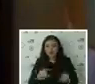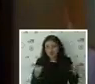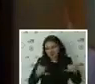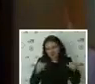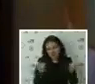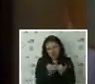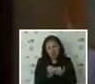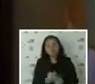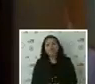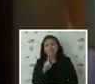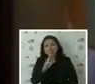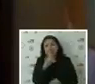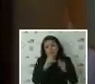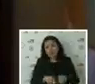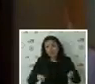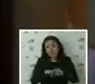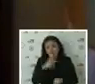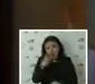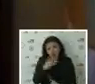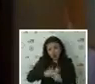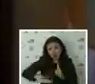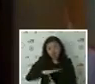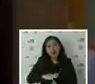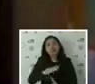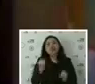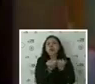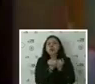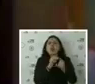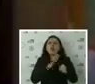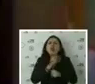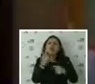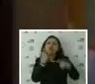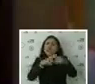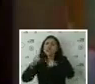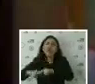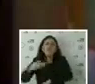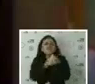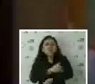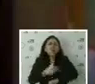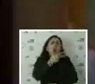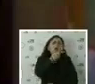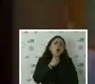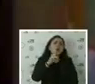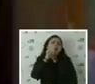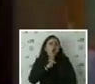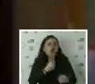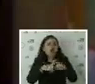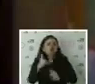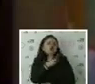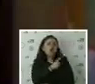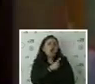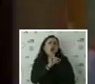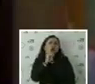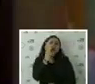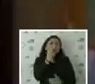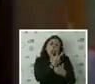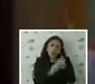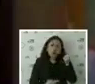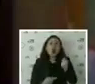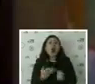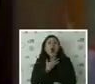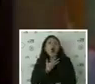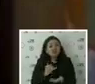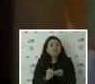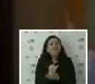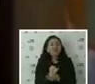chicos. Algo relevante en este contexto y en las variables familias de hombre o de mujer, solos, en pareja, han